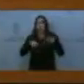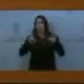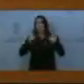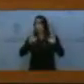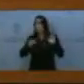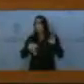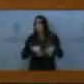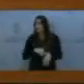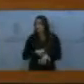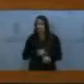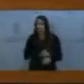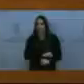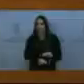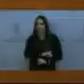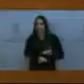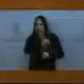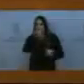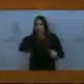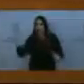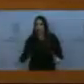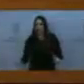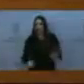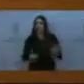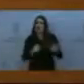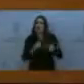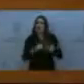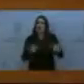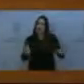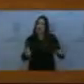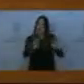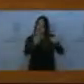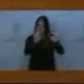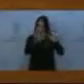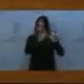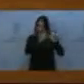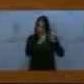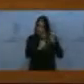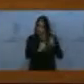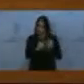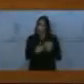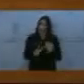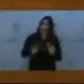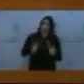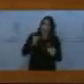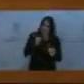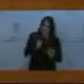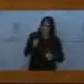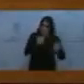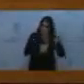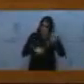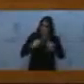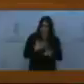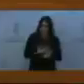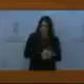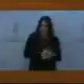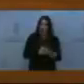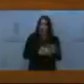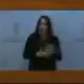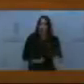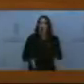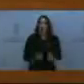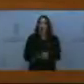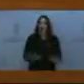seguramente, pero voy a enumerar 9 cuestiones que sumadas a la que he referido serían 10. Por